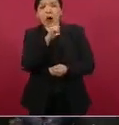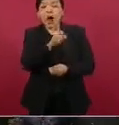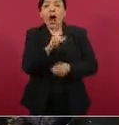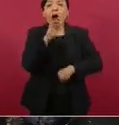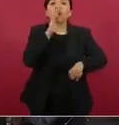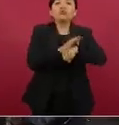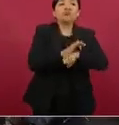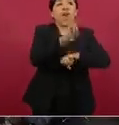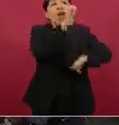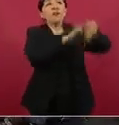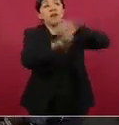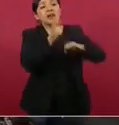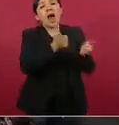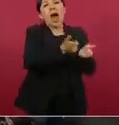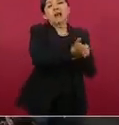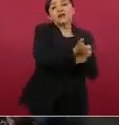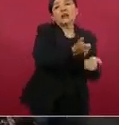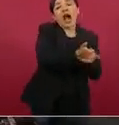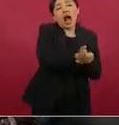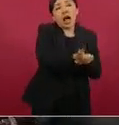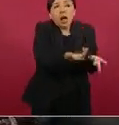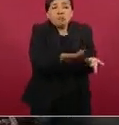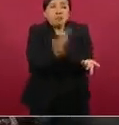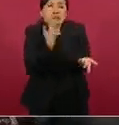defensores de empresas, pues está bien,